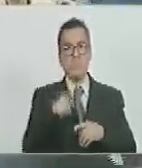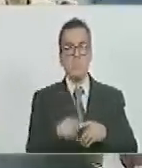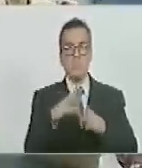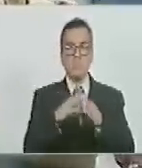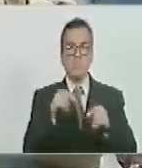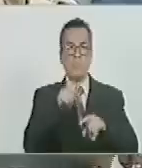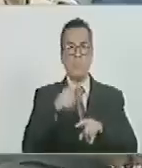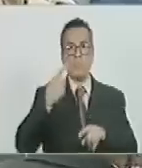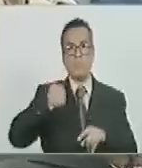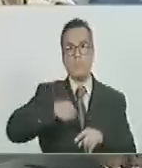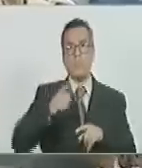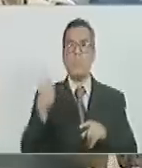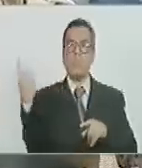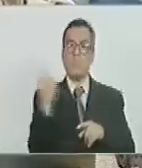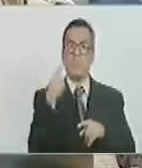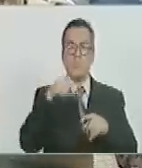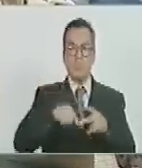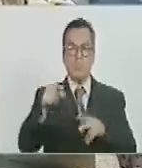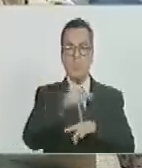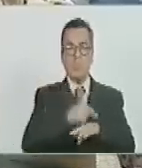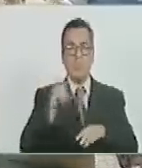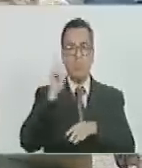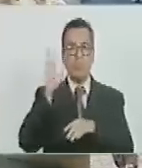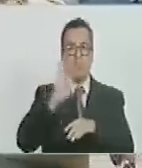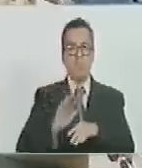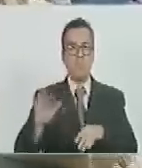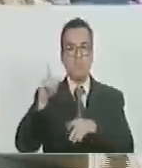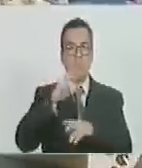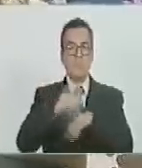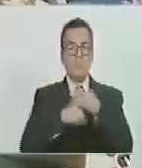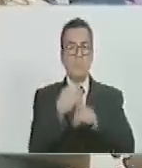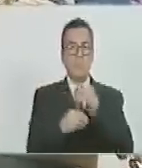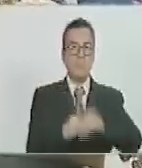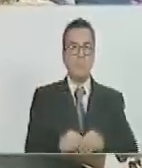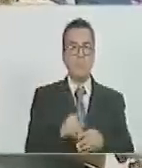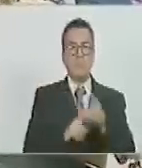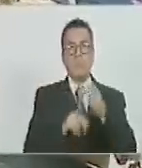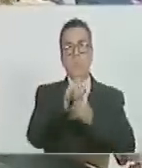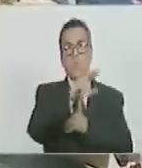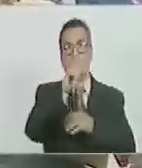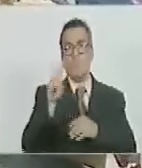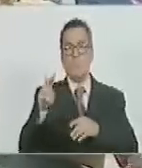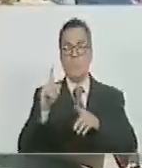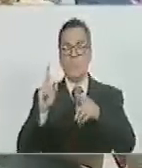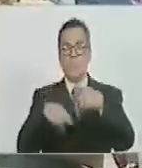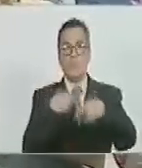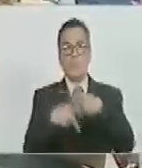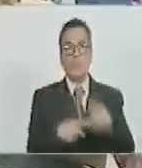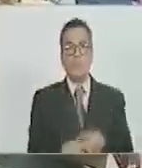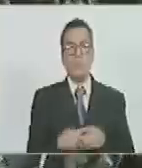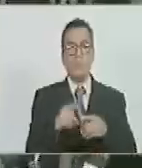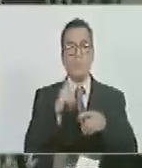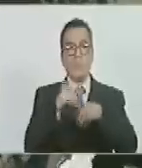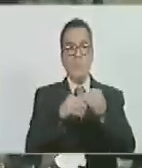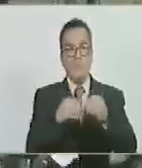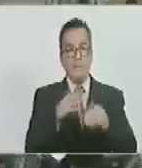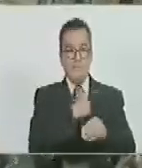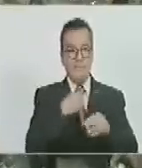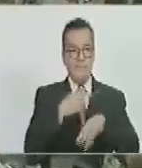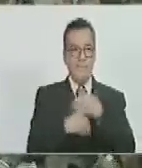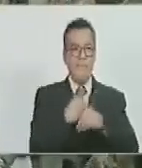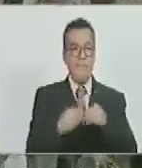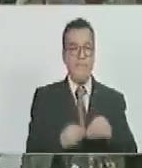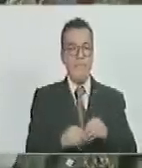recursos tienen que volver al fisco nacional, tanto lo que corresponde a las 32 toneladas de oro como ese remate que se quiere hacer